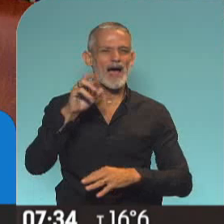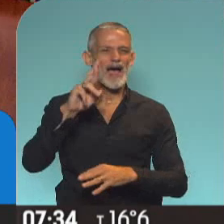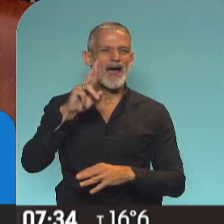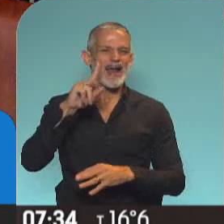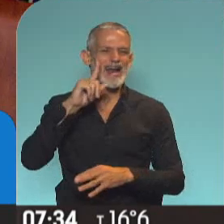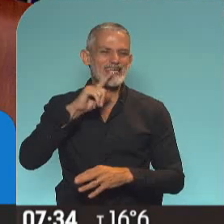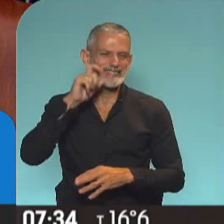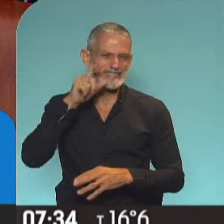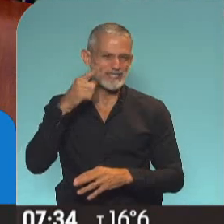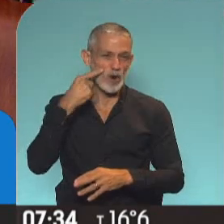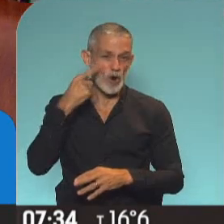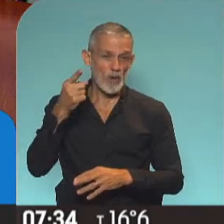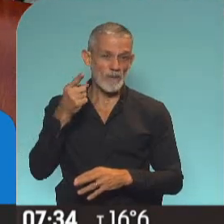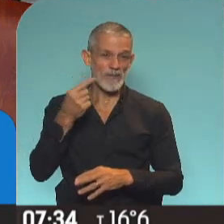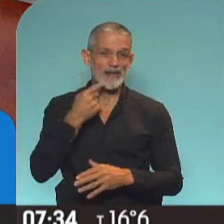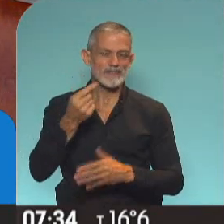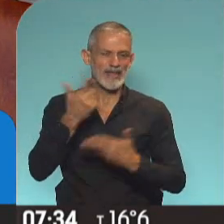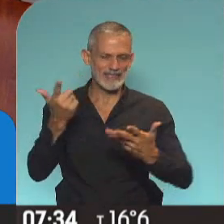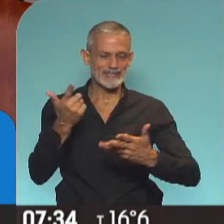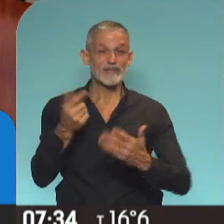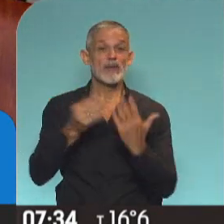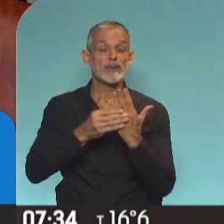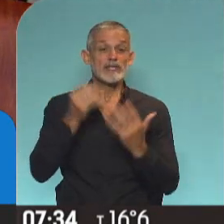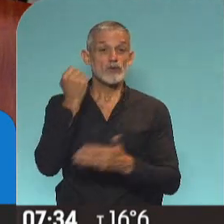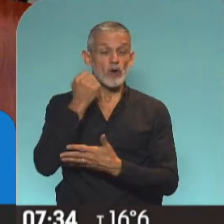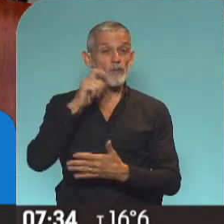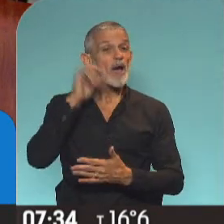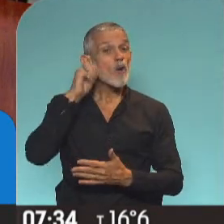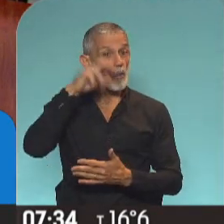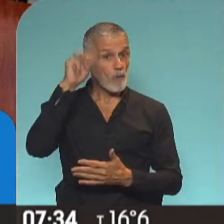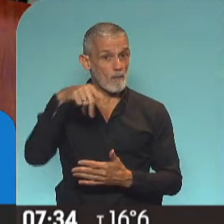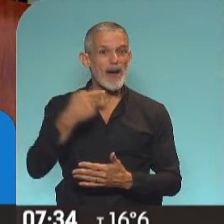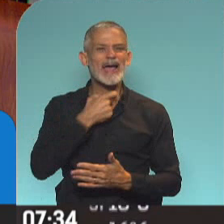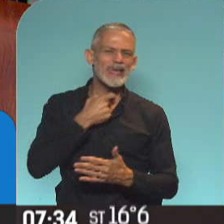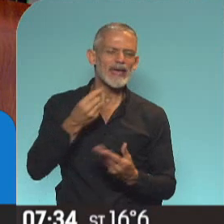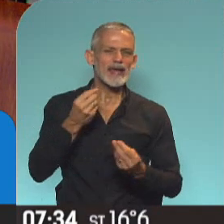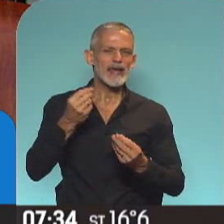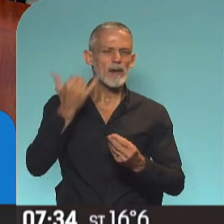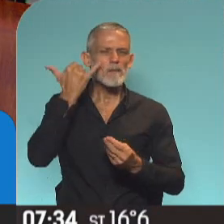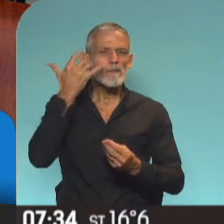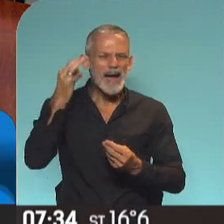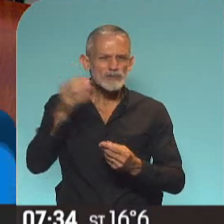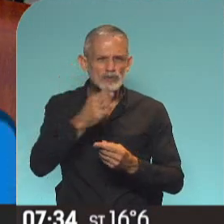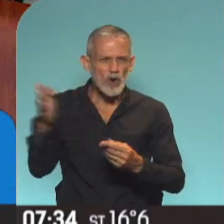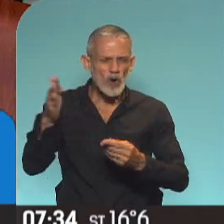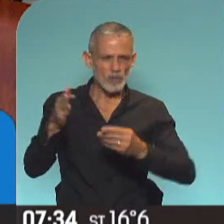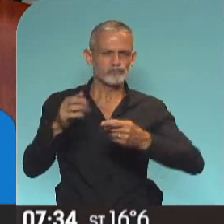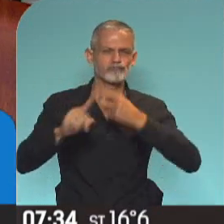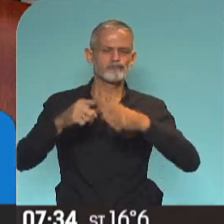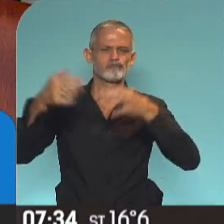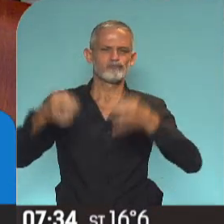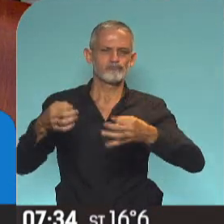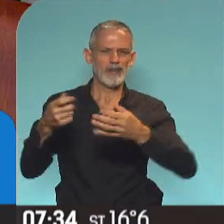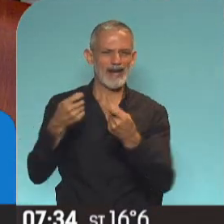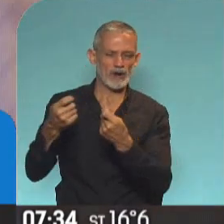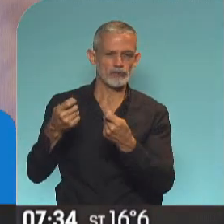y lo que dijo fue: Guzmán reiteró el deseo de llegar a una conclusión en mayo, una renegociación, digamos, y haremos lo